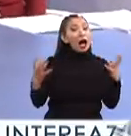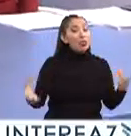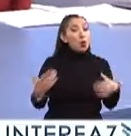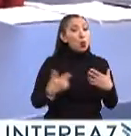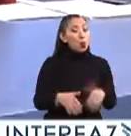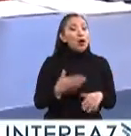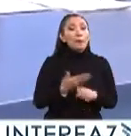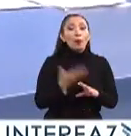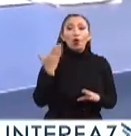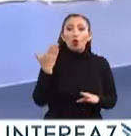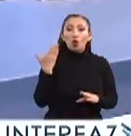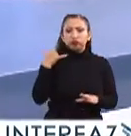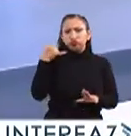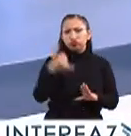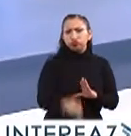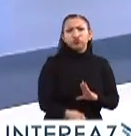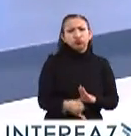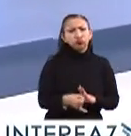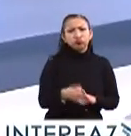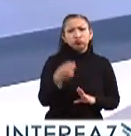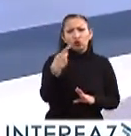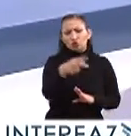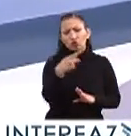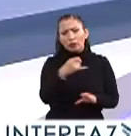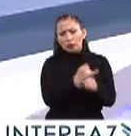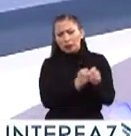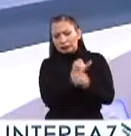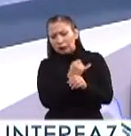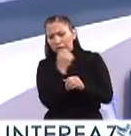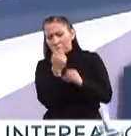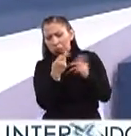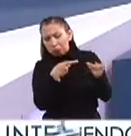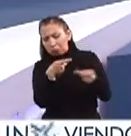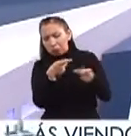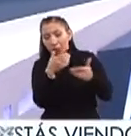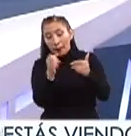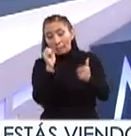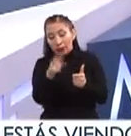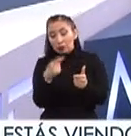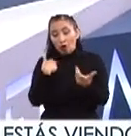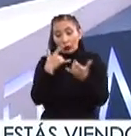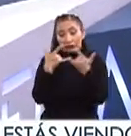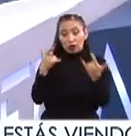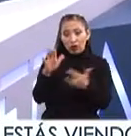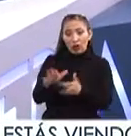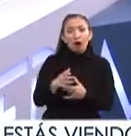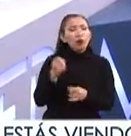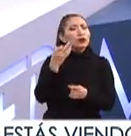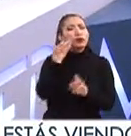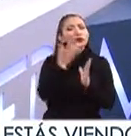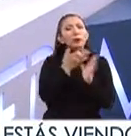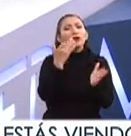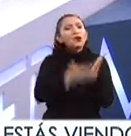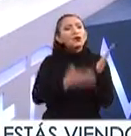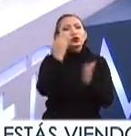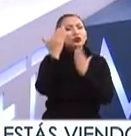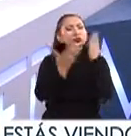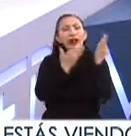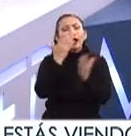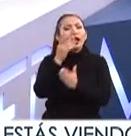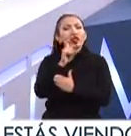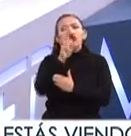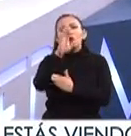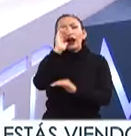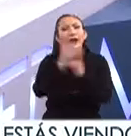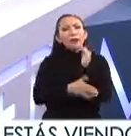muy también profundo en cuanto a su investigación y desarrollo, sobre todo que pues, forma parte de nuestra historia. ¿Cuánto tiempo te falta para terminar